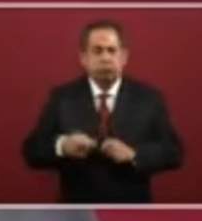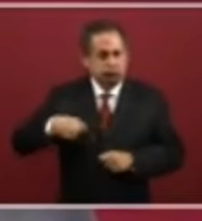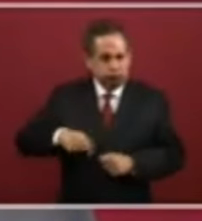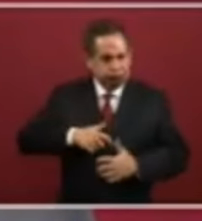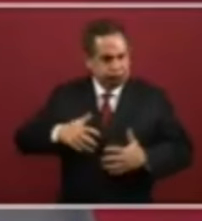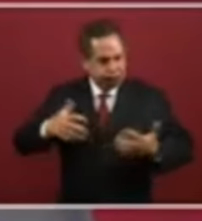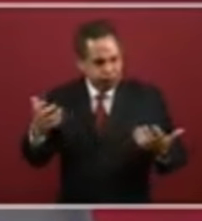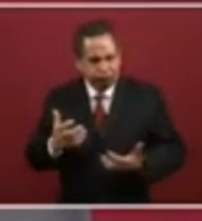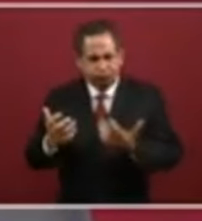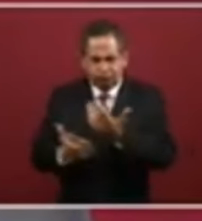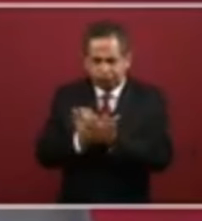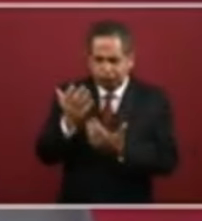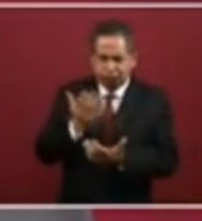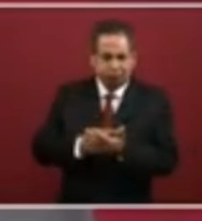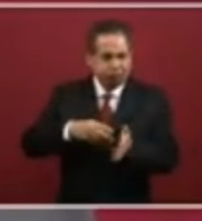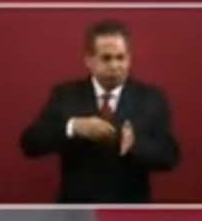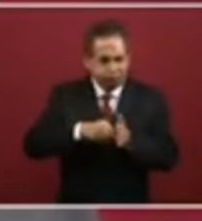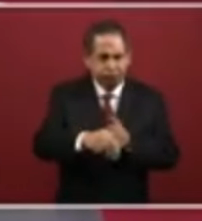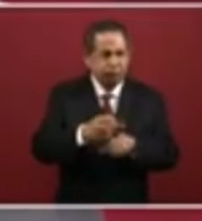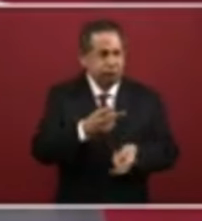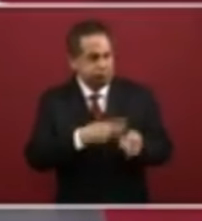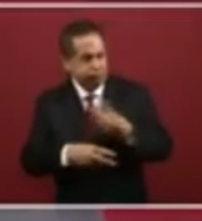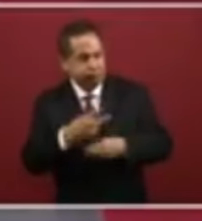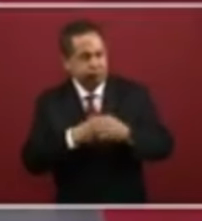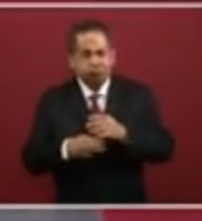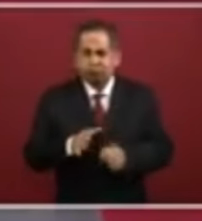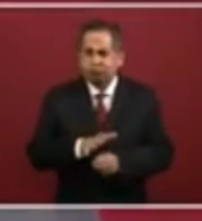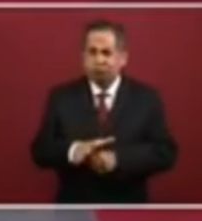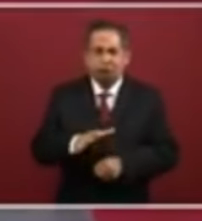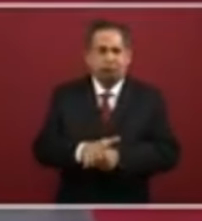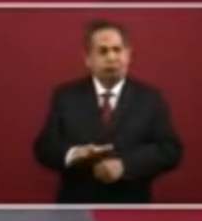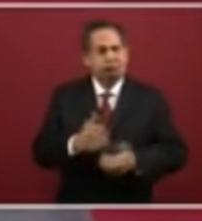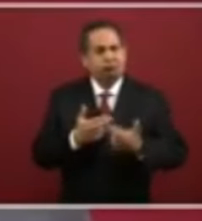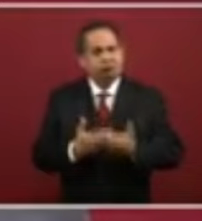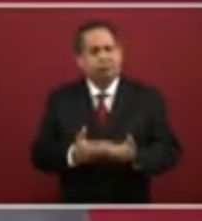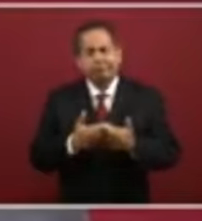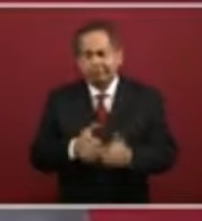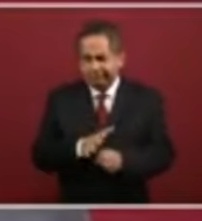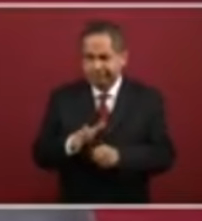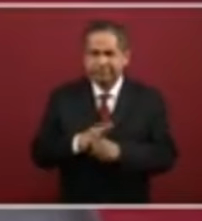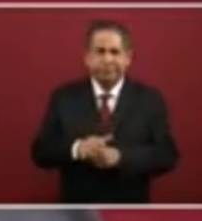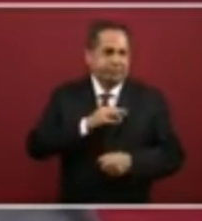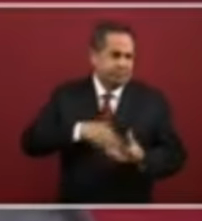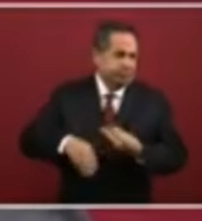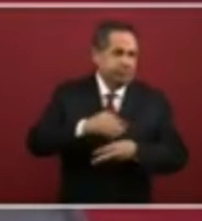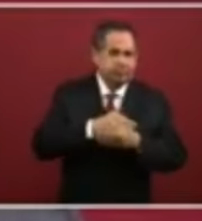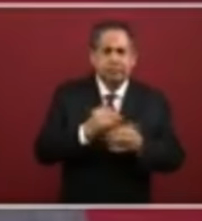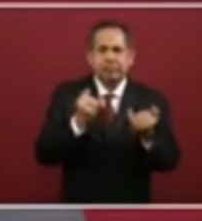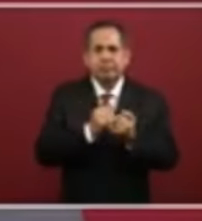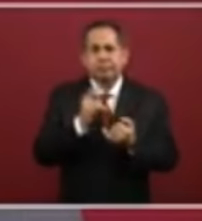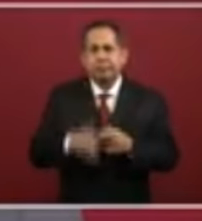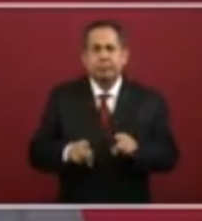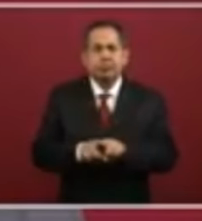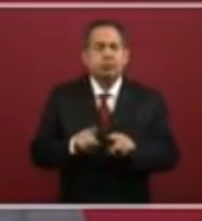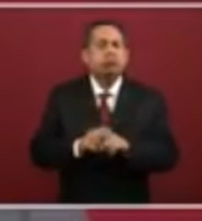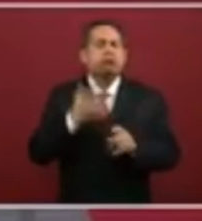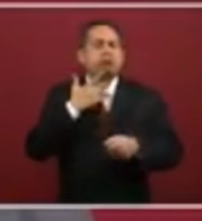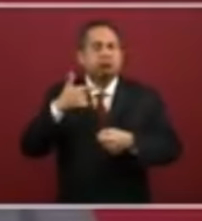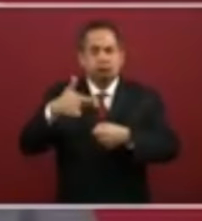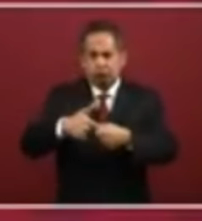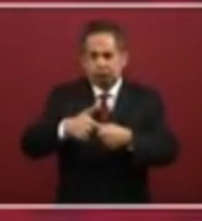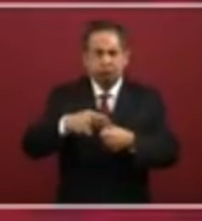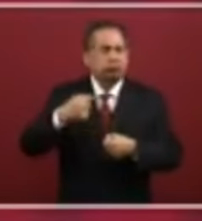México lo que consumimos y vamos a ser autosuficientes en producción de